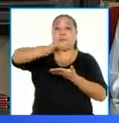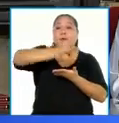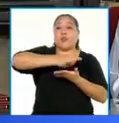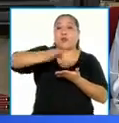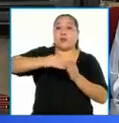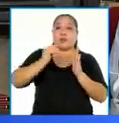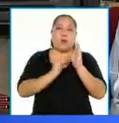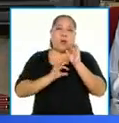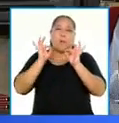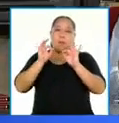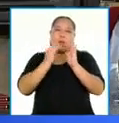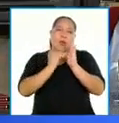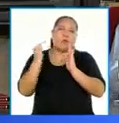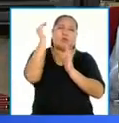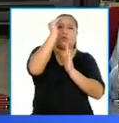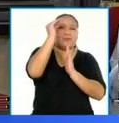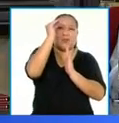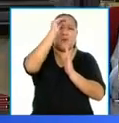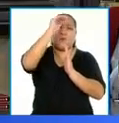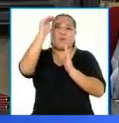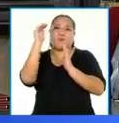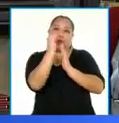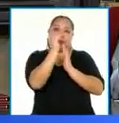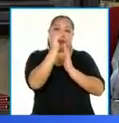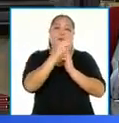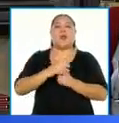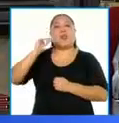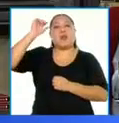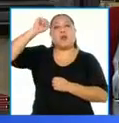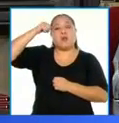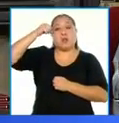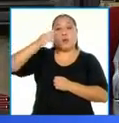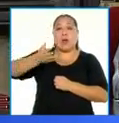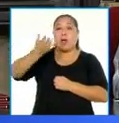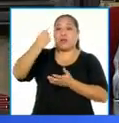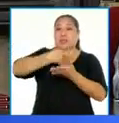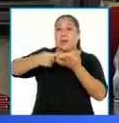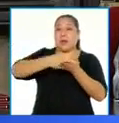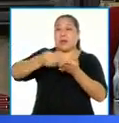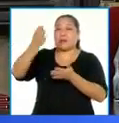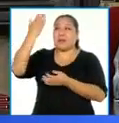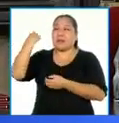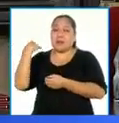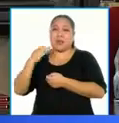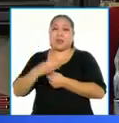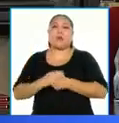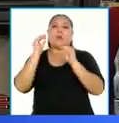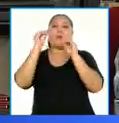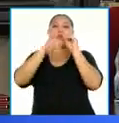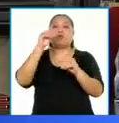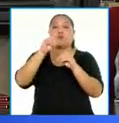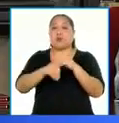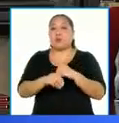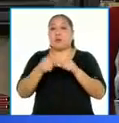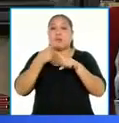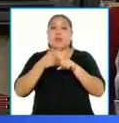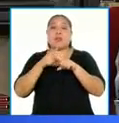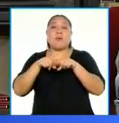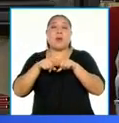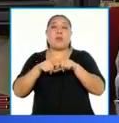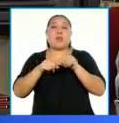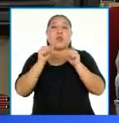del nivel de riesgo extremo. Recordemos que hace un par de semanas establecimos, de acuerdo a los